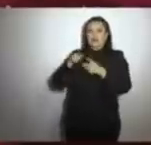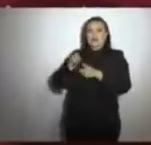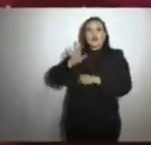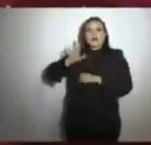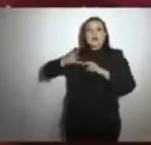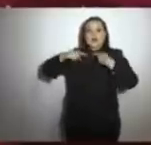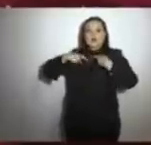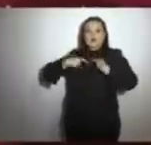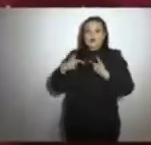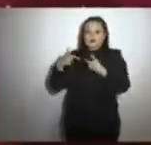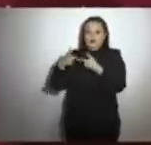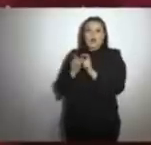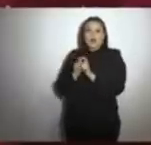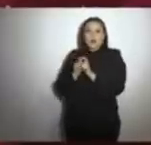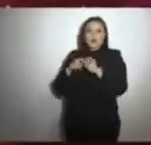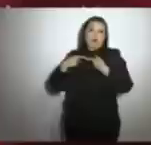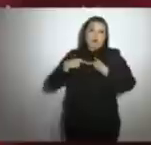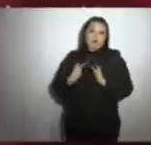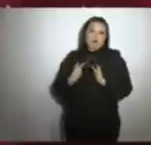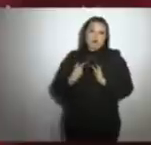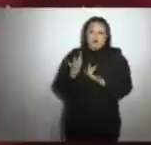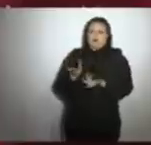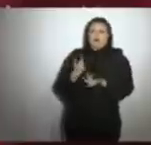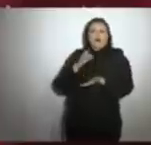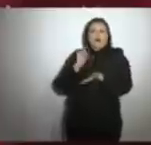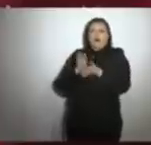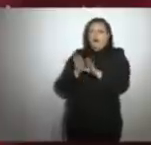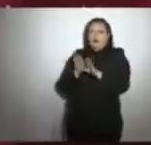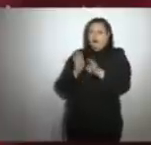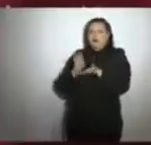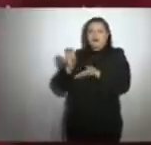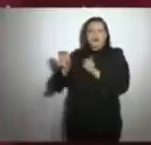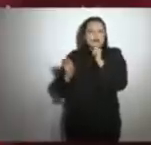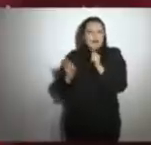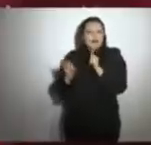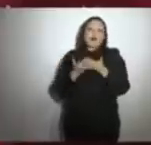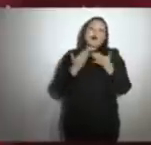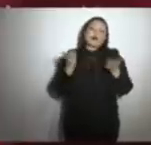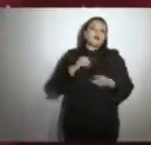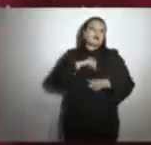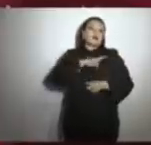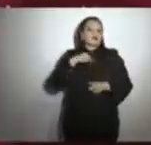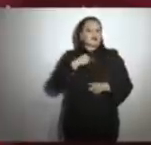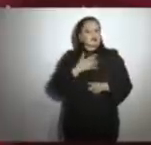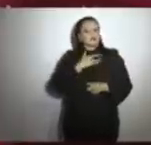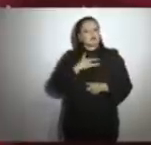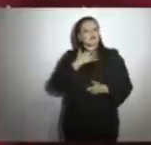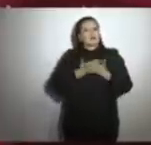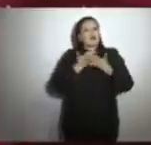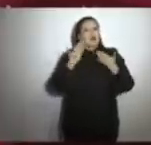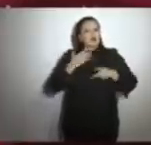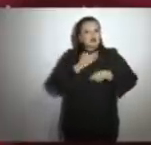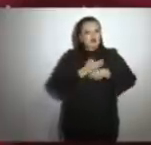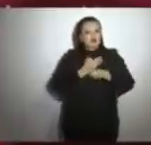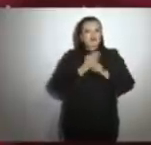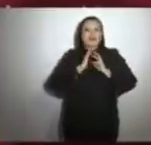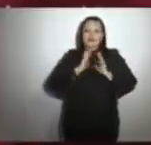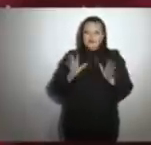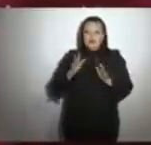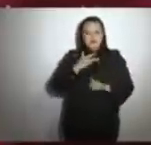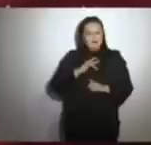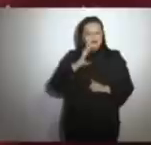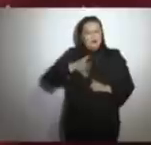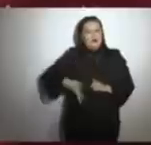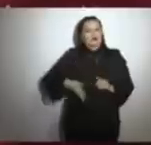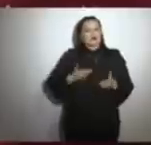del asunto económico. Por eso, nosotros estamos orgullosos de lo que hasta ahora hemos emprendido,